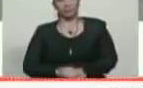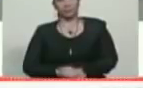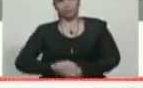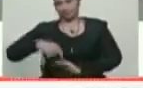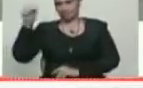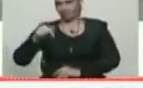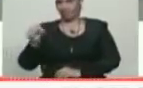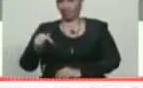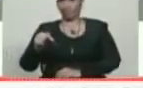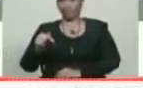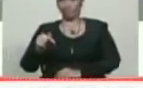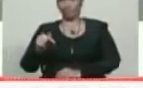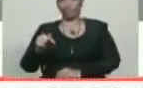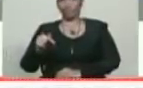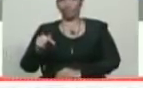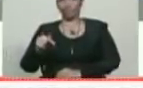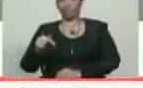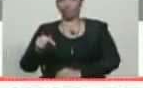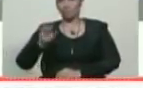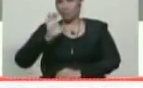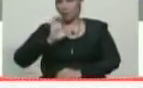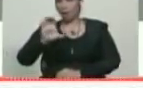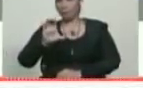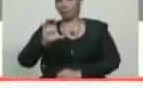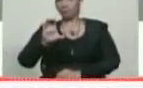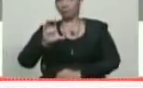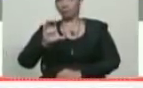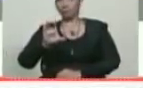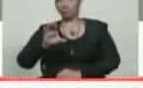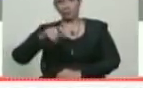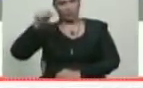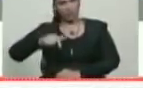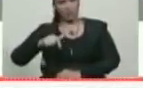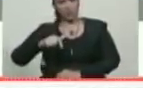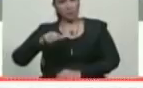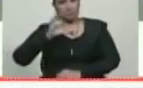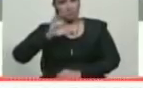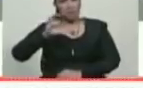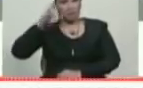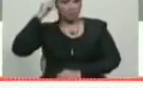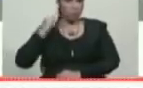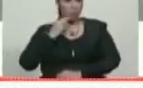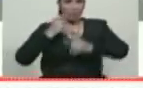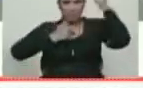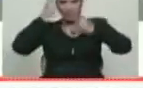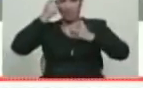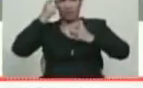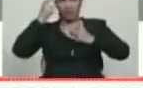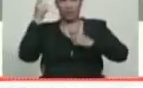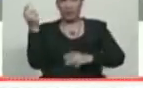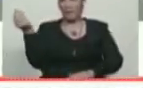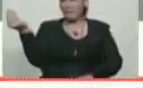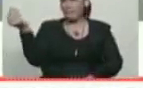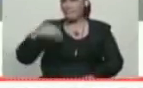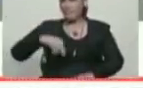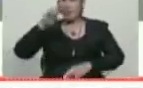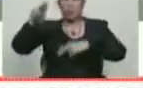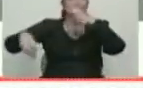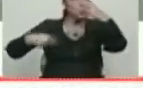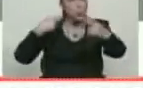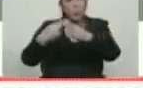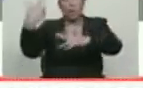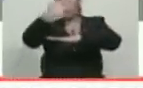Aquí, en este país, en esta patria de Bolívar y de Chávez, más nunca volverá